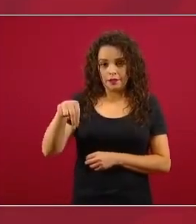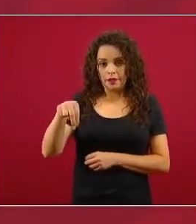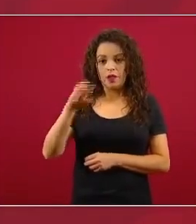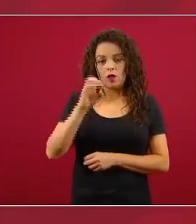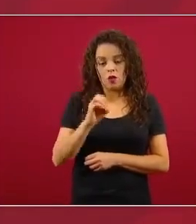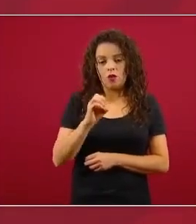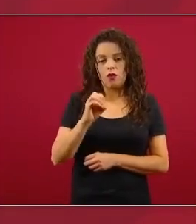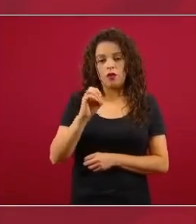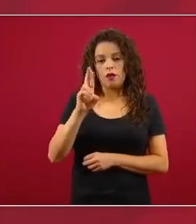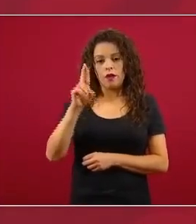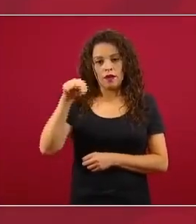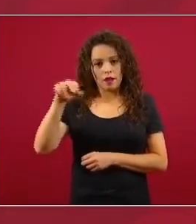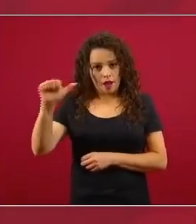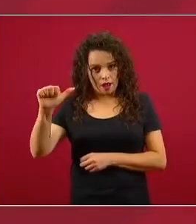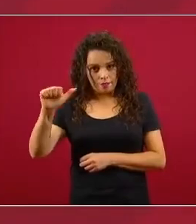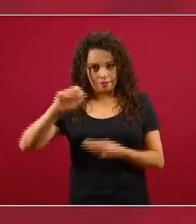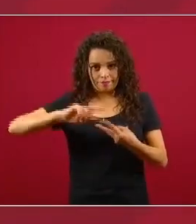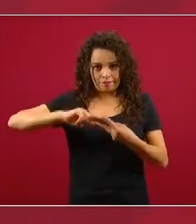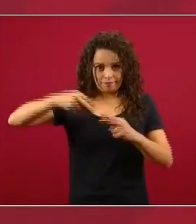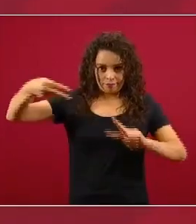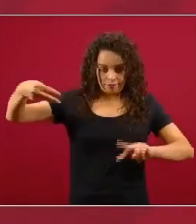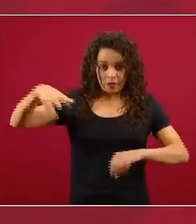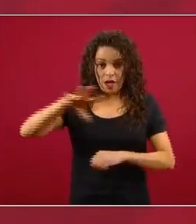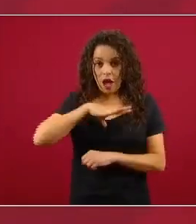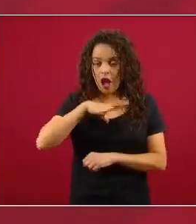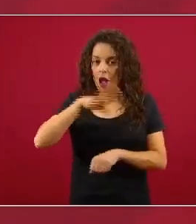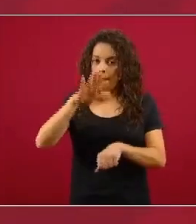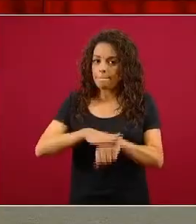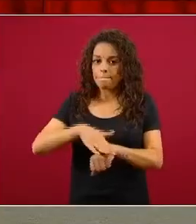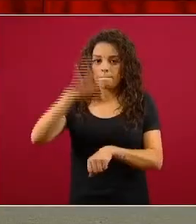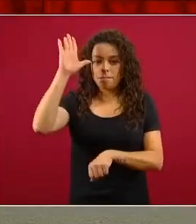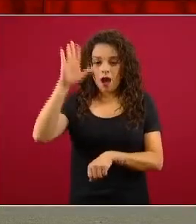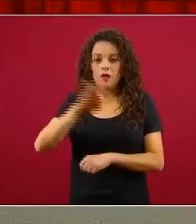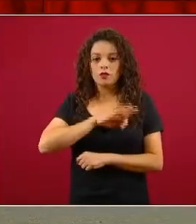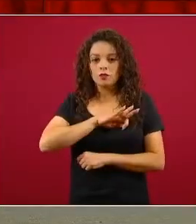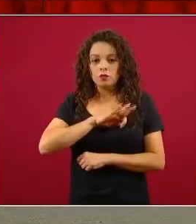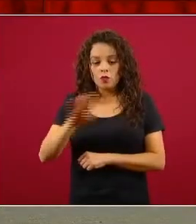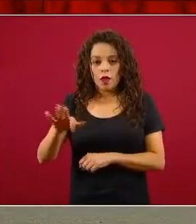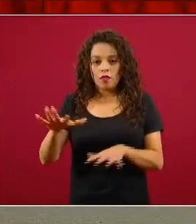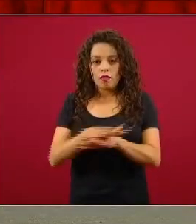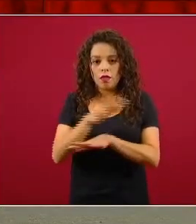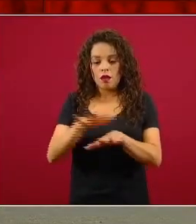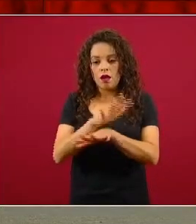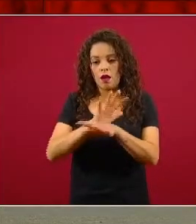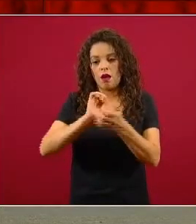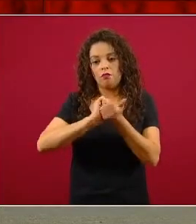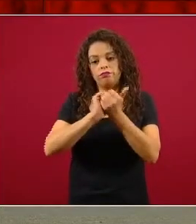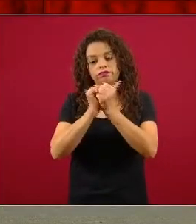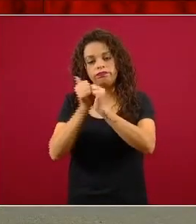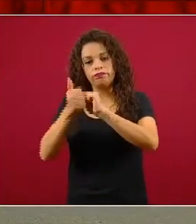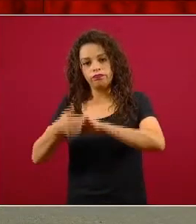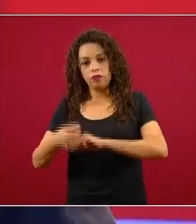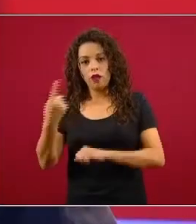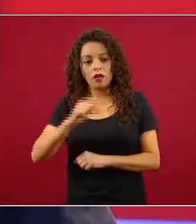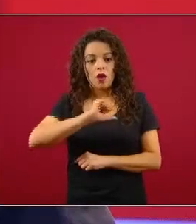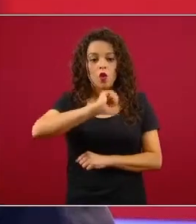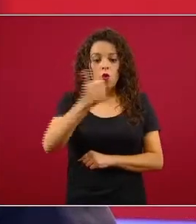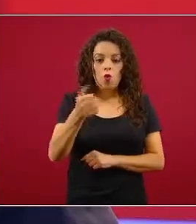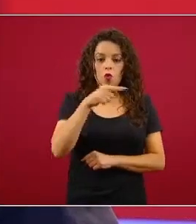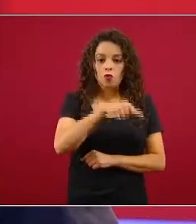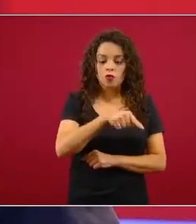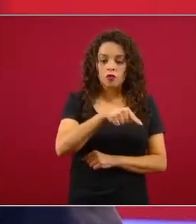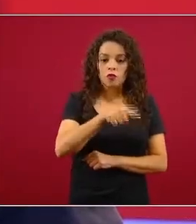RNA, tienen mucha mayor capacidad de mutación que los virus cuyo material genético está formado por